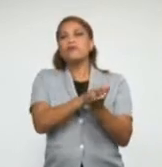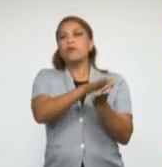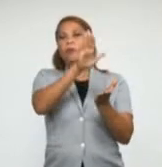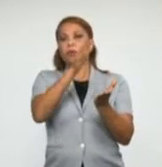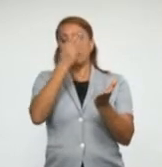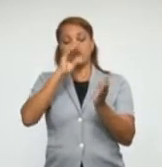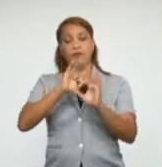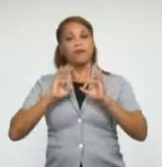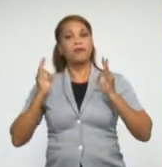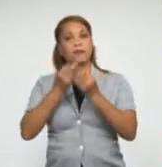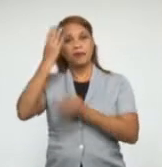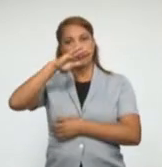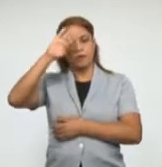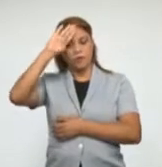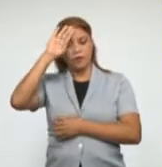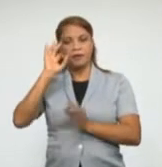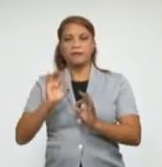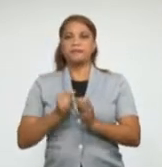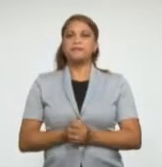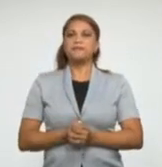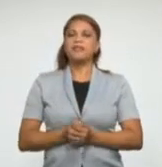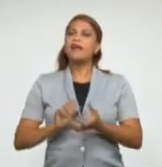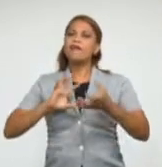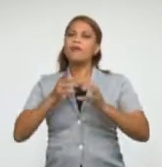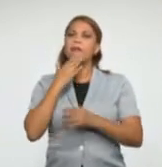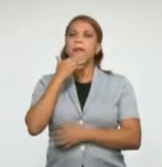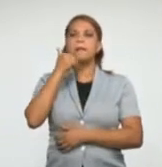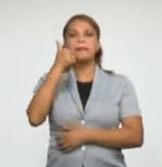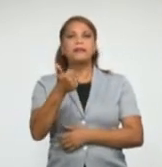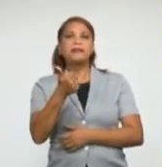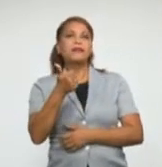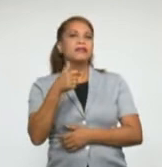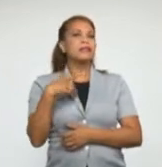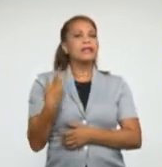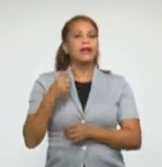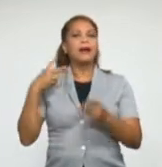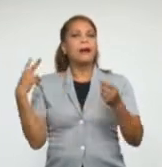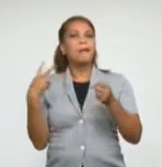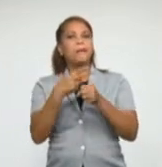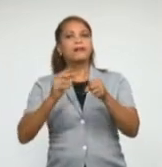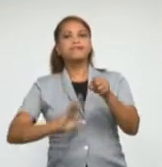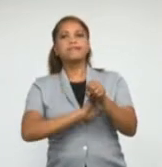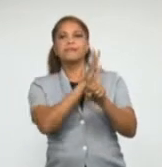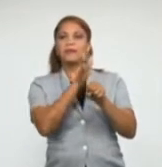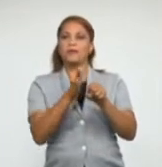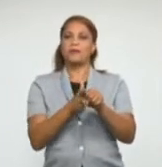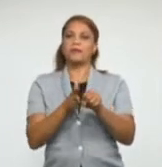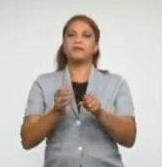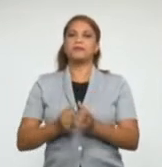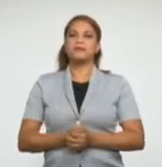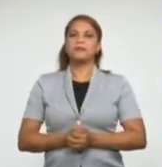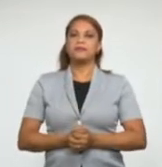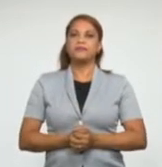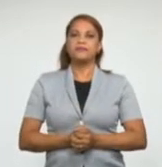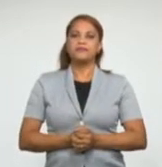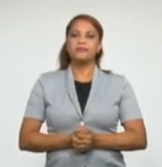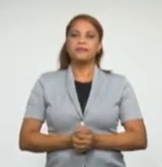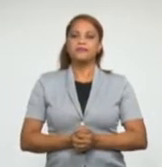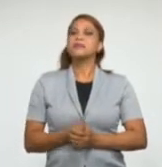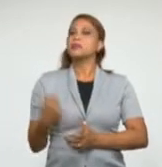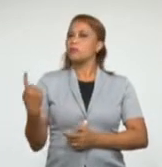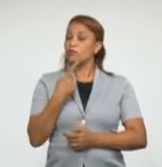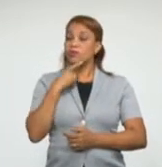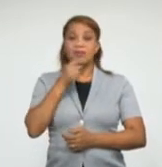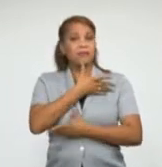cubana. Y es la mejor manera que tenemos nosotros pues de acabar, de darle el golpe final a la pandemia, porque es que tenemos que acabar esta